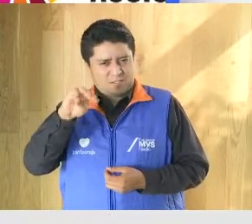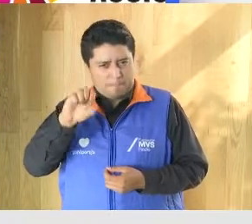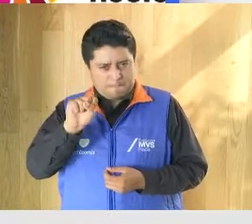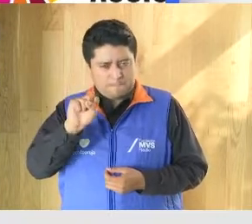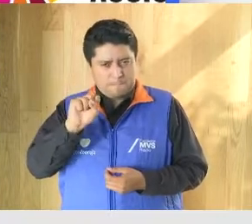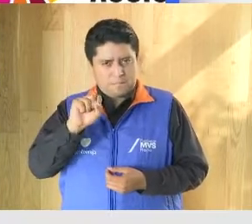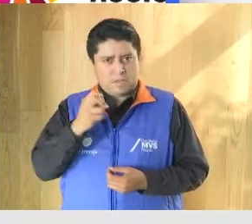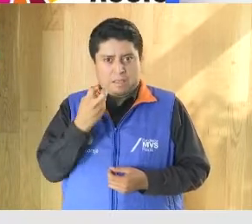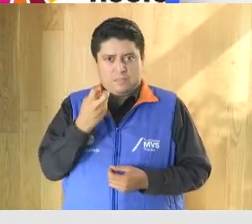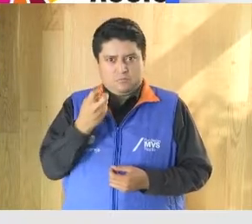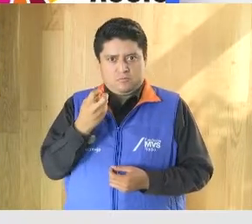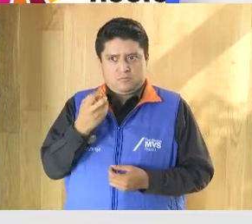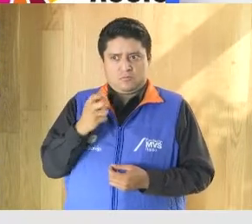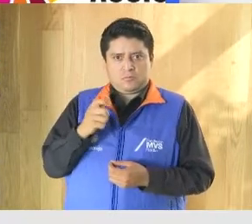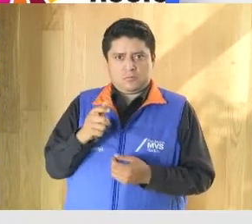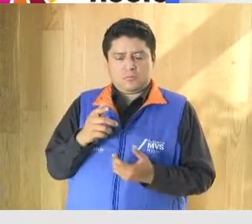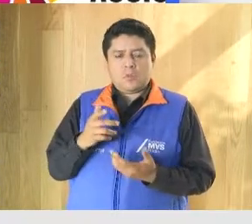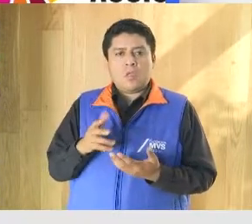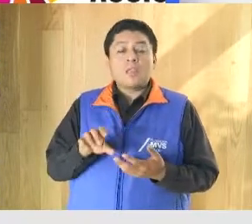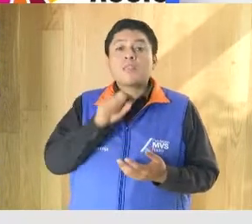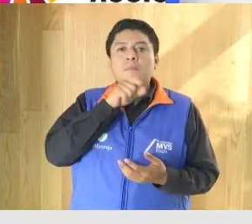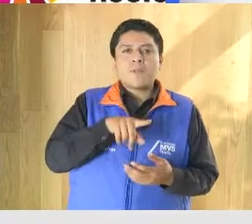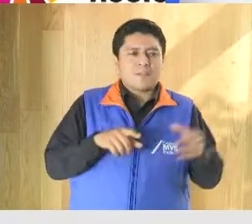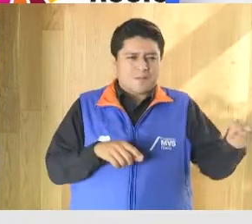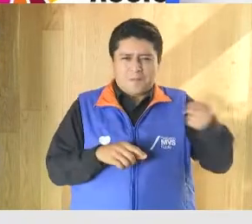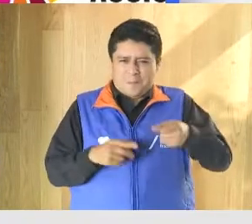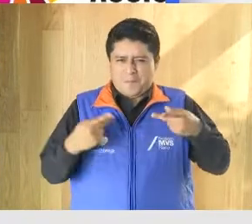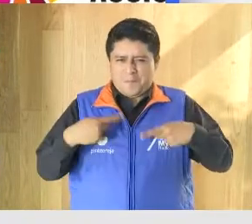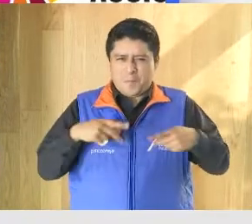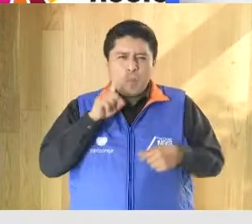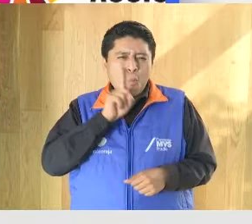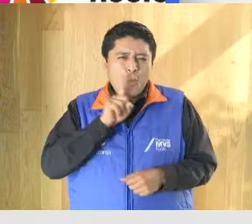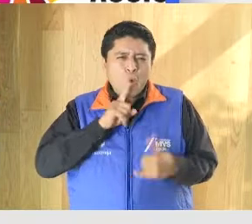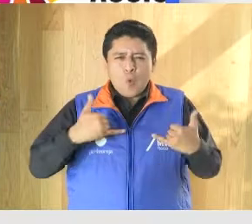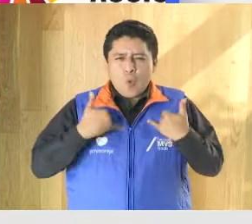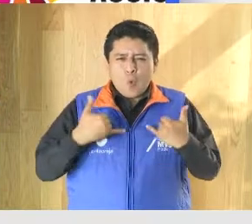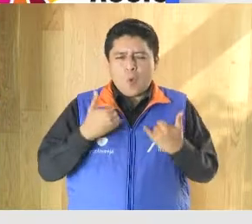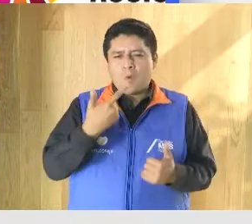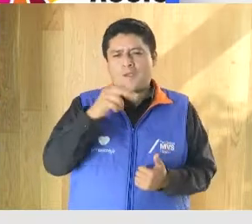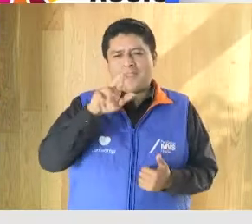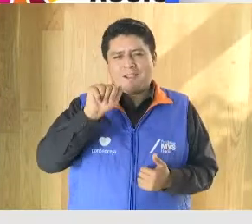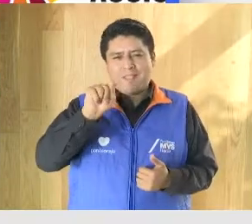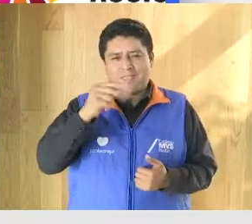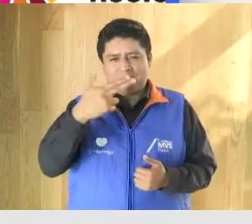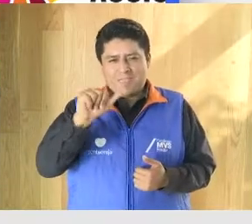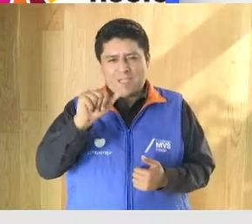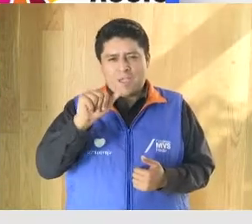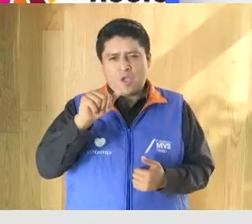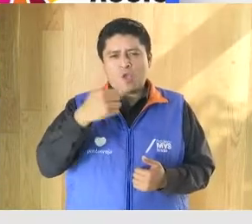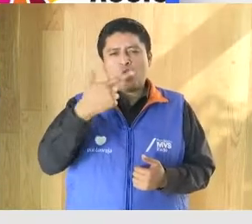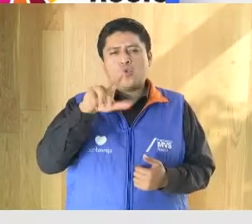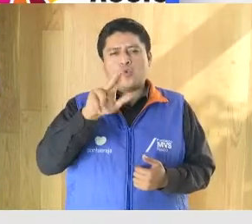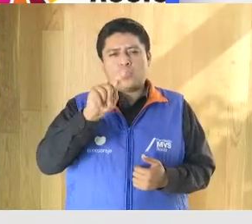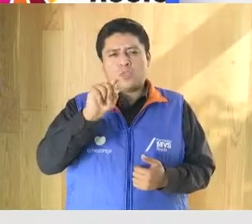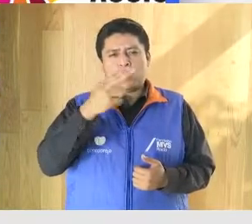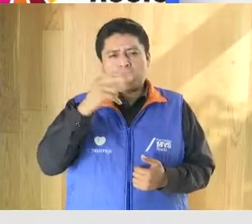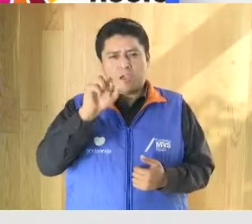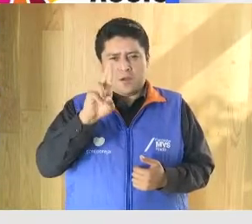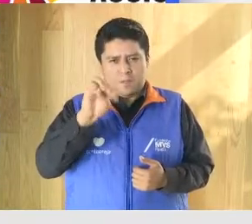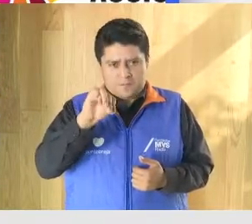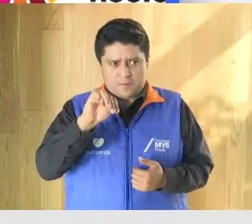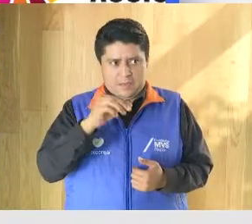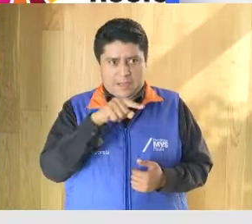como Greta Thunberg, que te puede gustar más o menos el personaje, pero lo que quiero transmitiros es la importancia del cambio, ¿no?,